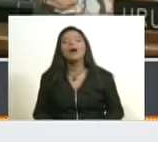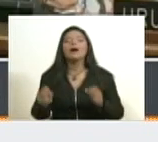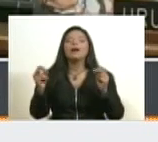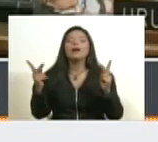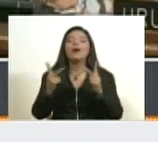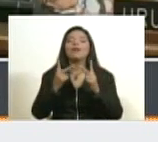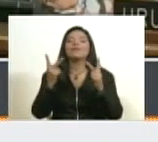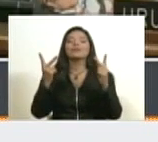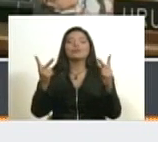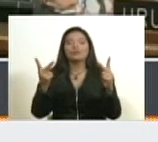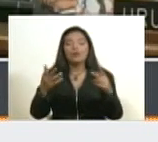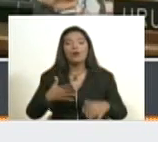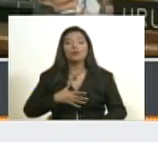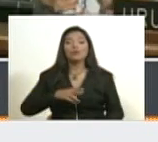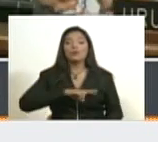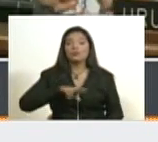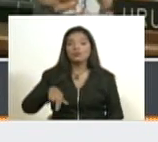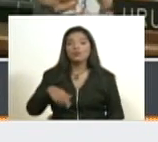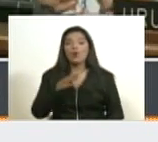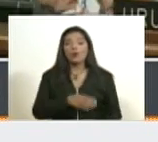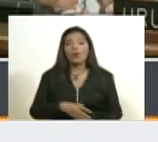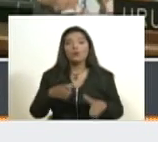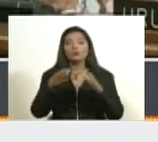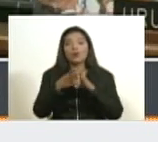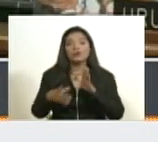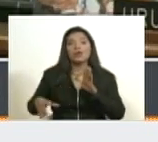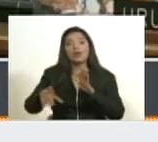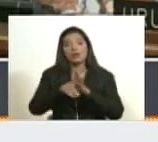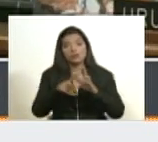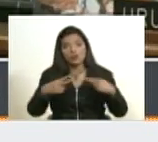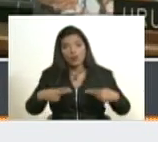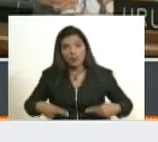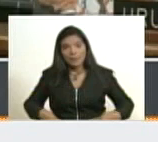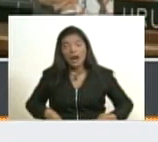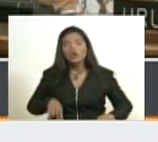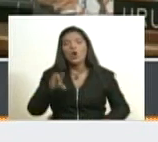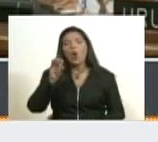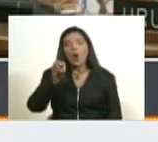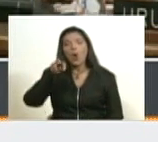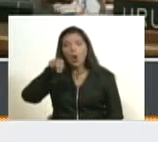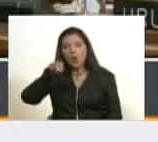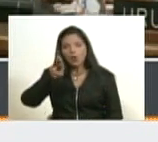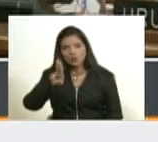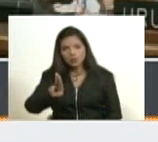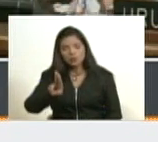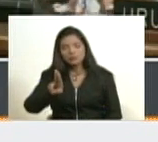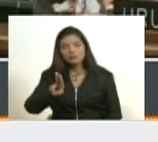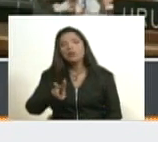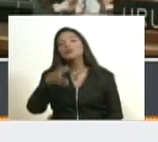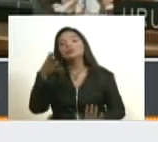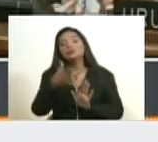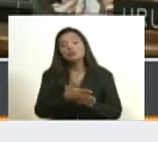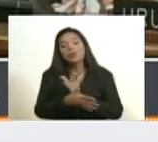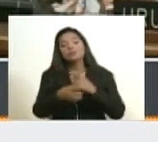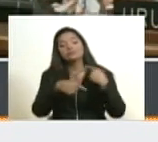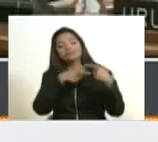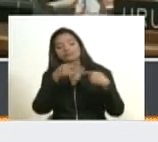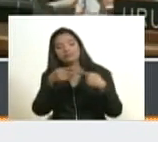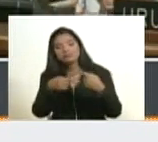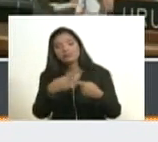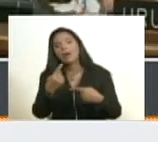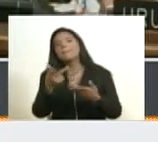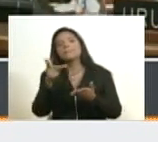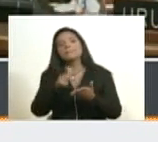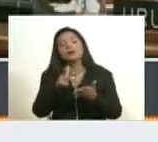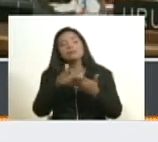que acabamos de obtener en el Consejo de Derechos Humanos, en la ONU, en Ginebra, es parte del encadenamiento de eventos